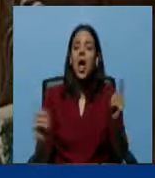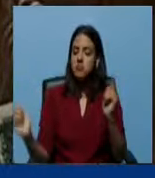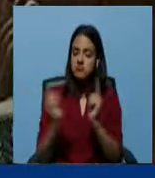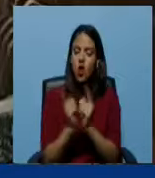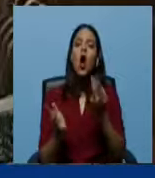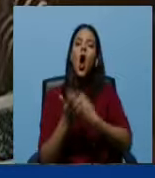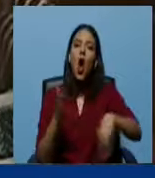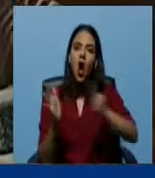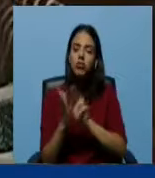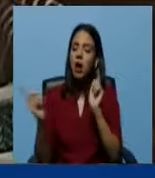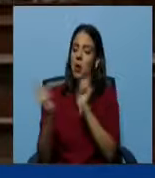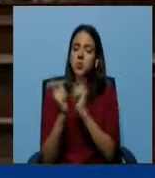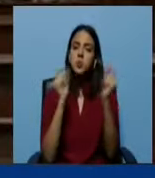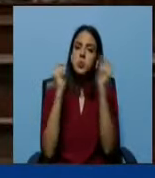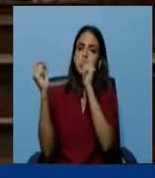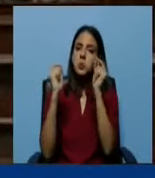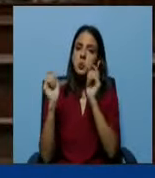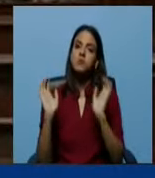Y